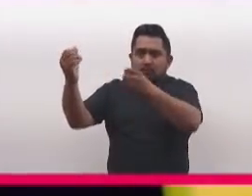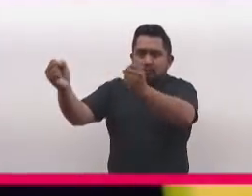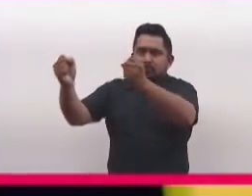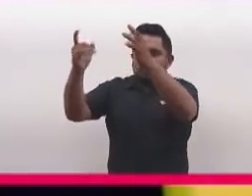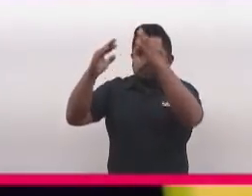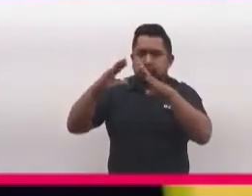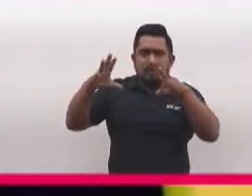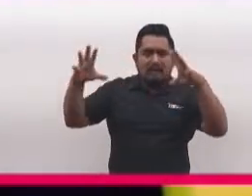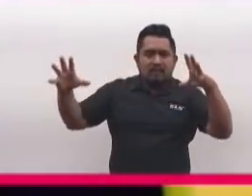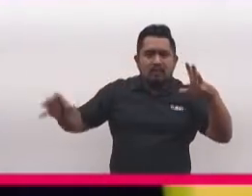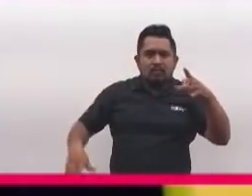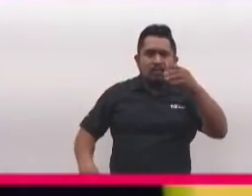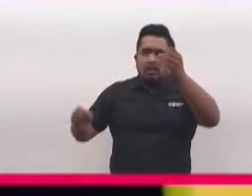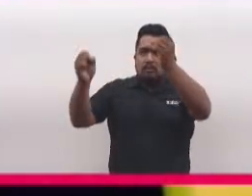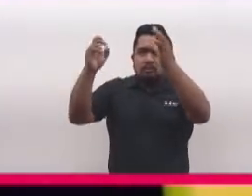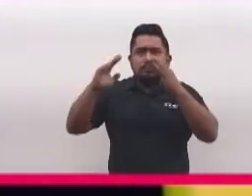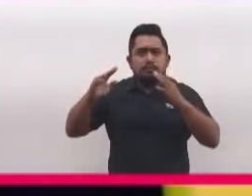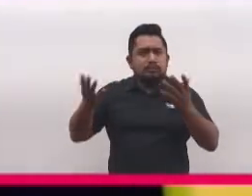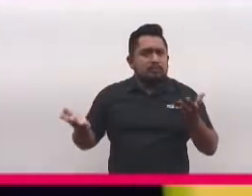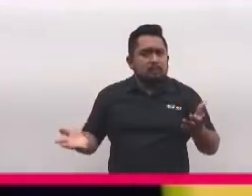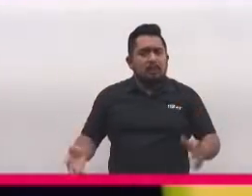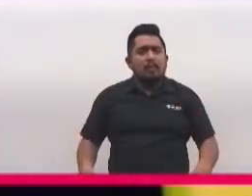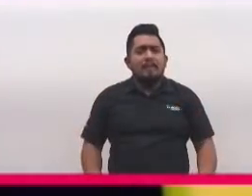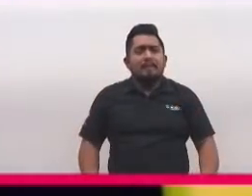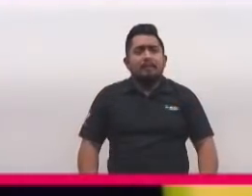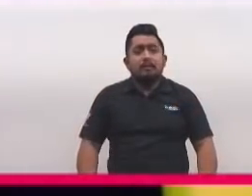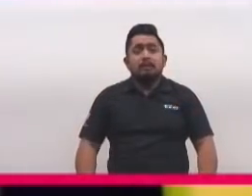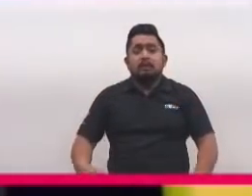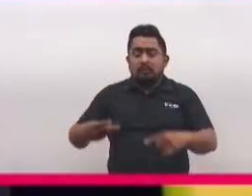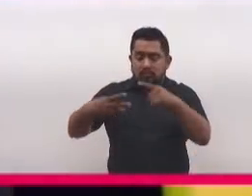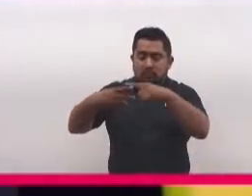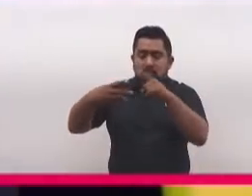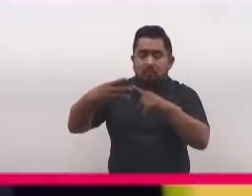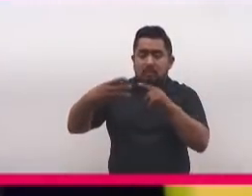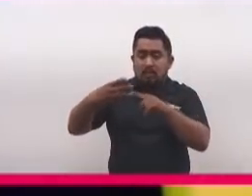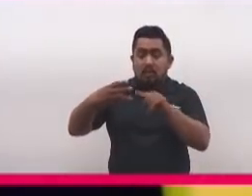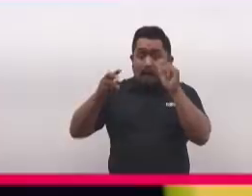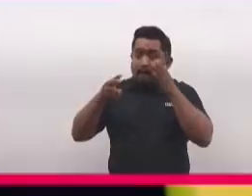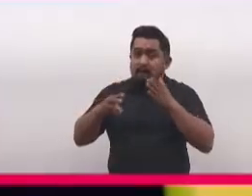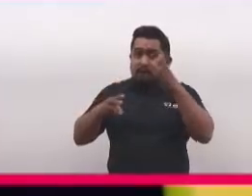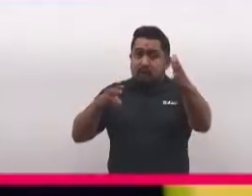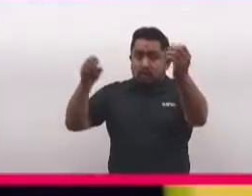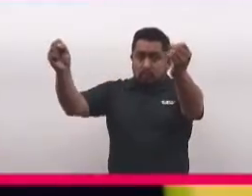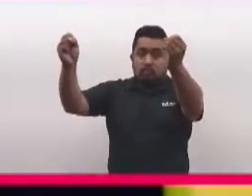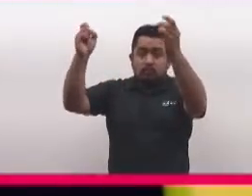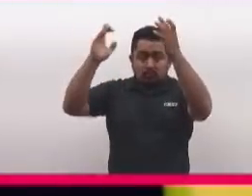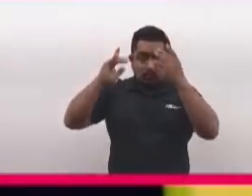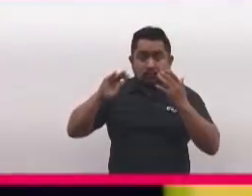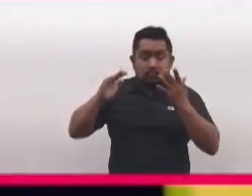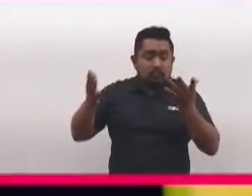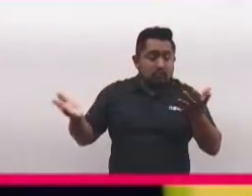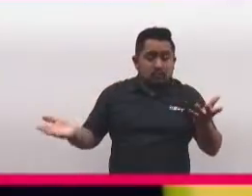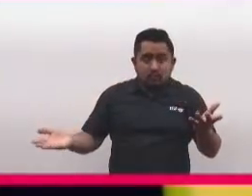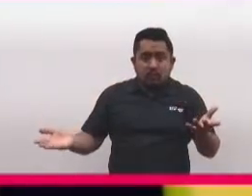hay bendición ojo y hay prosperidad dígalo conmigo y hay